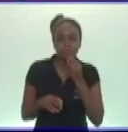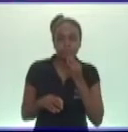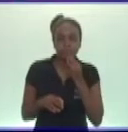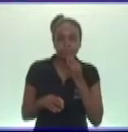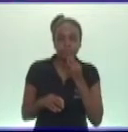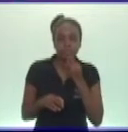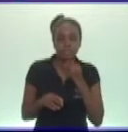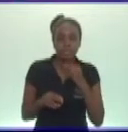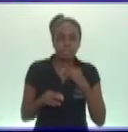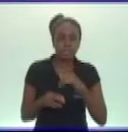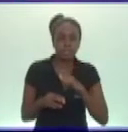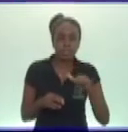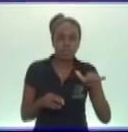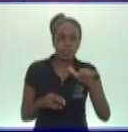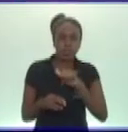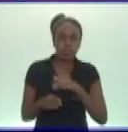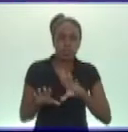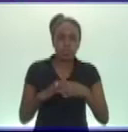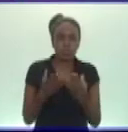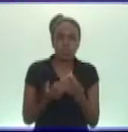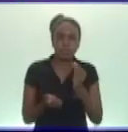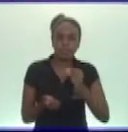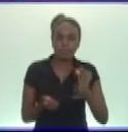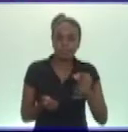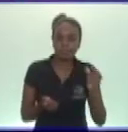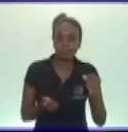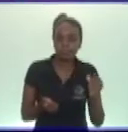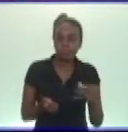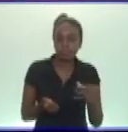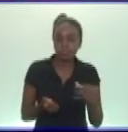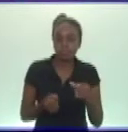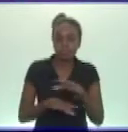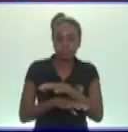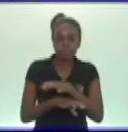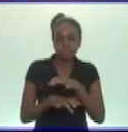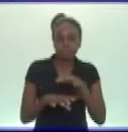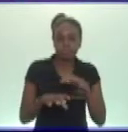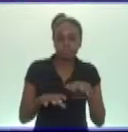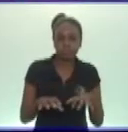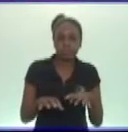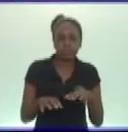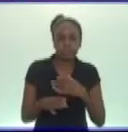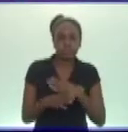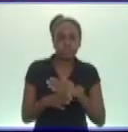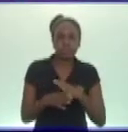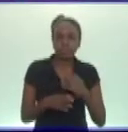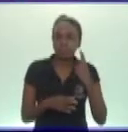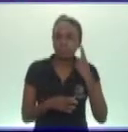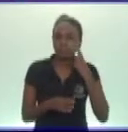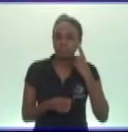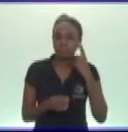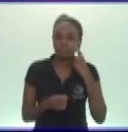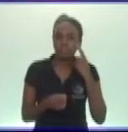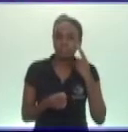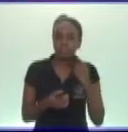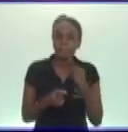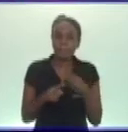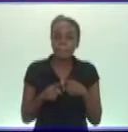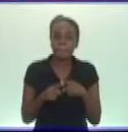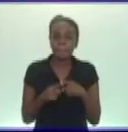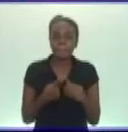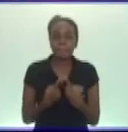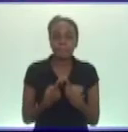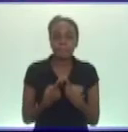se transformara Gregorio Samsa en un monstruoso insecto lo hace verse diferente, pero que también sea objeto